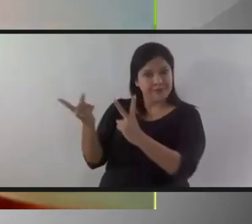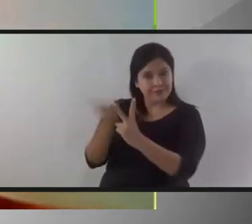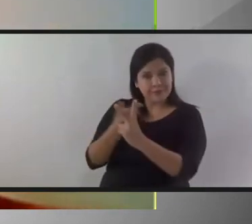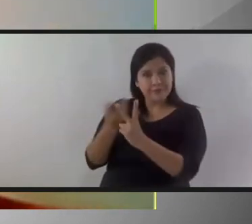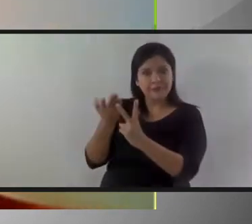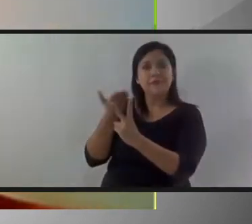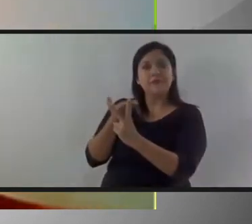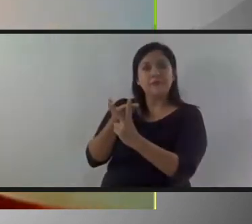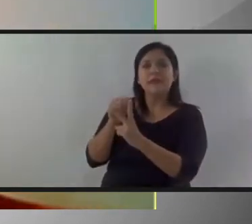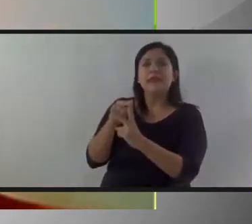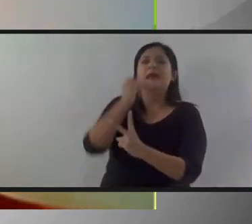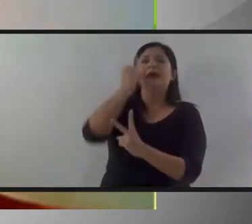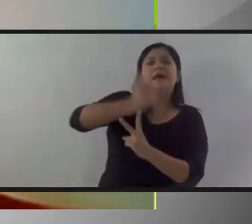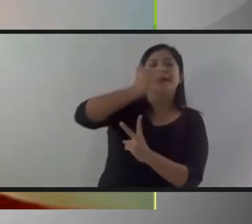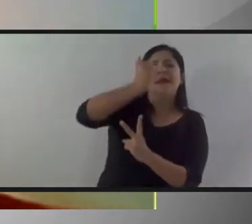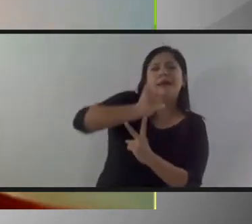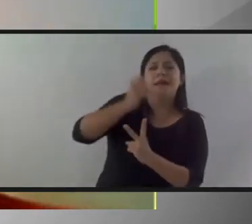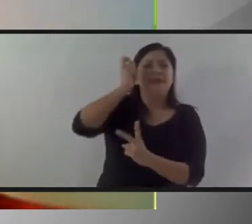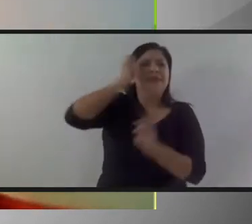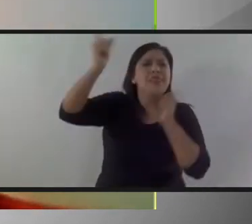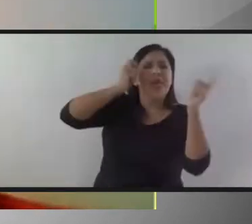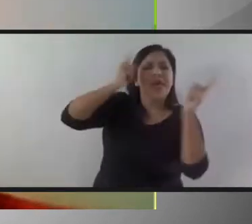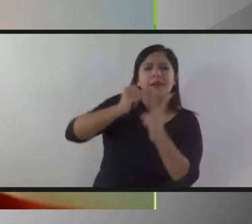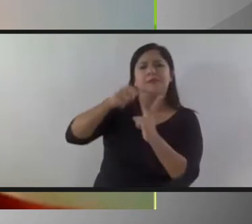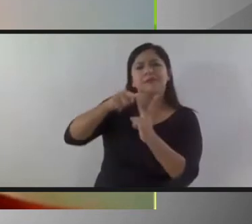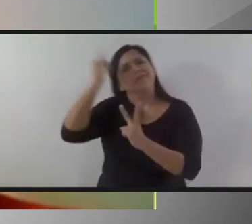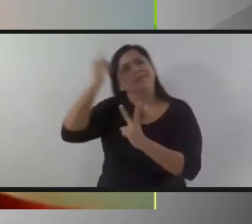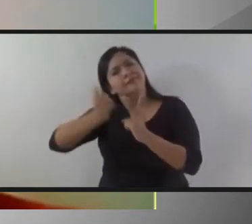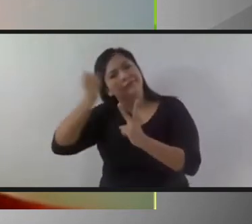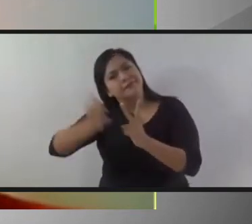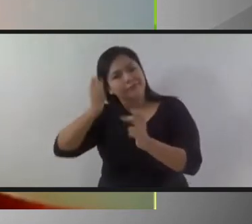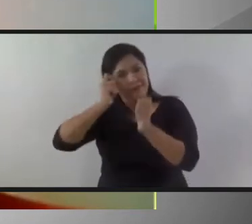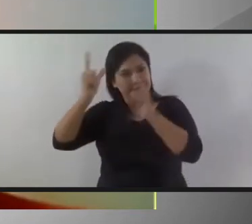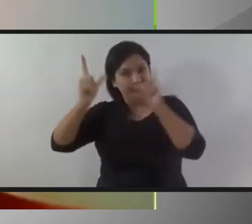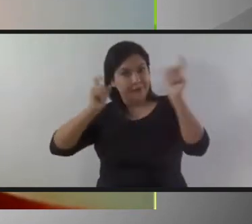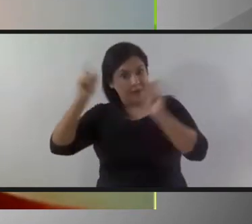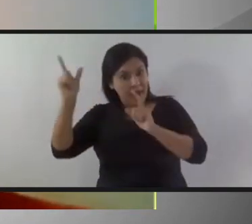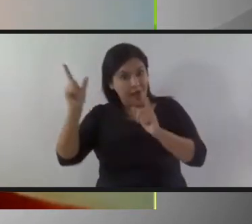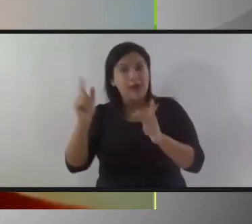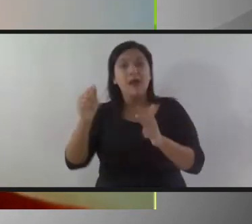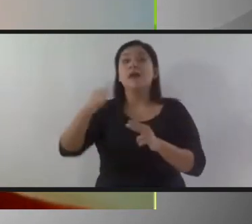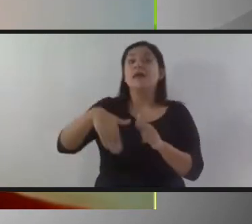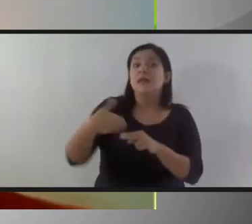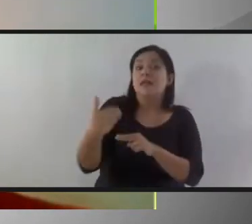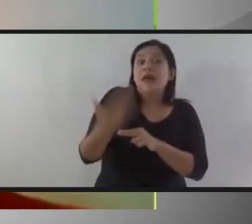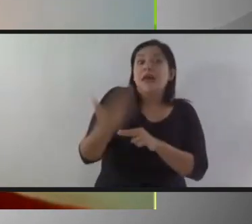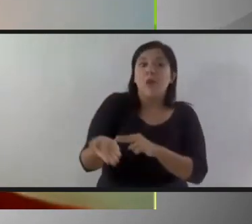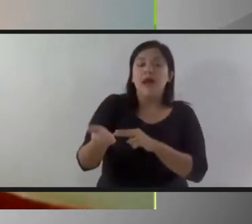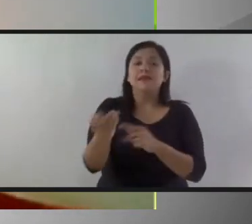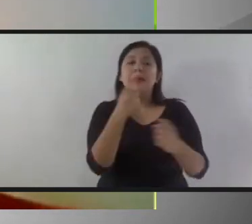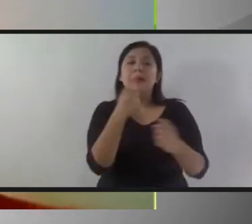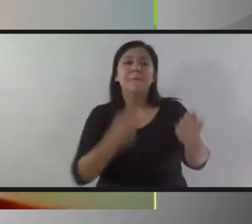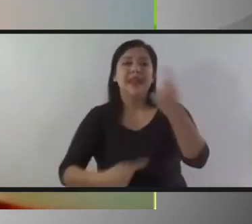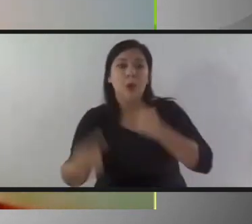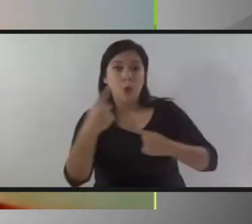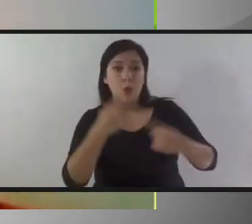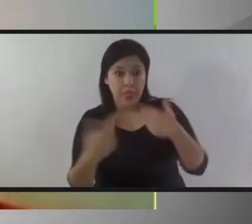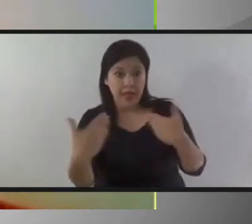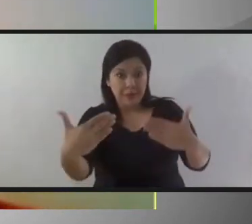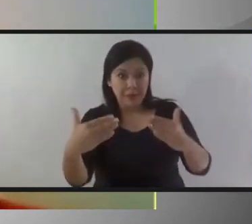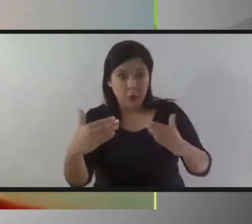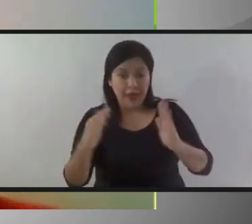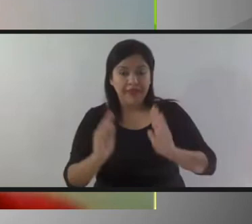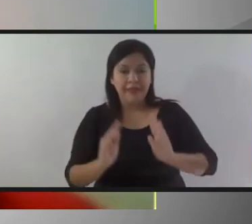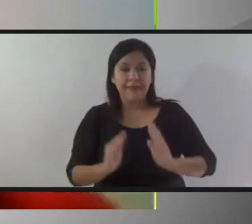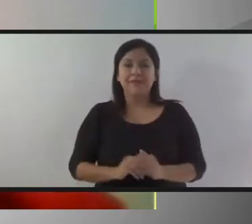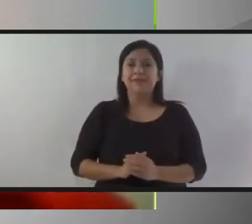panelistas expondrá brevemente algunas ideas y posteriormente abriremos un momento de preguntas al público,